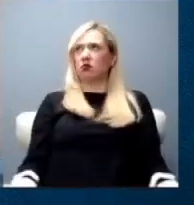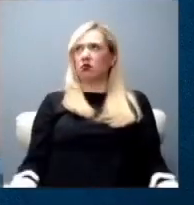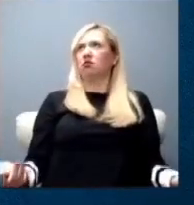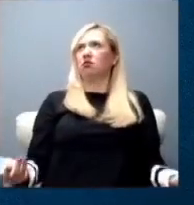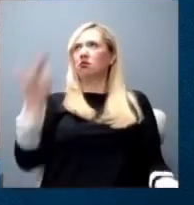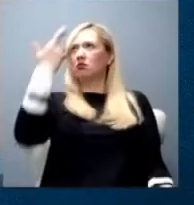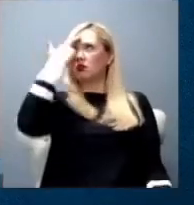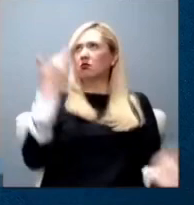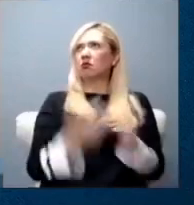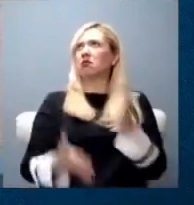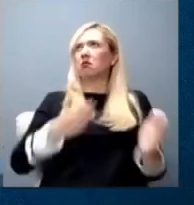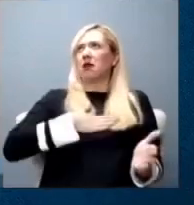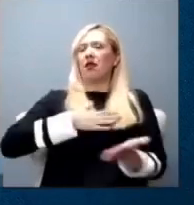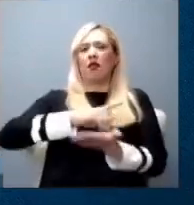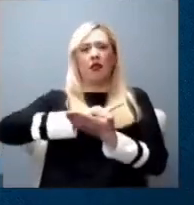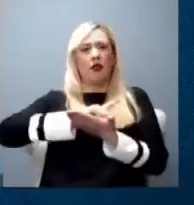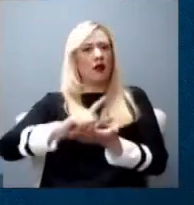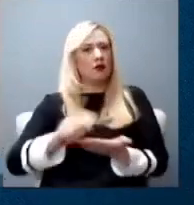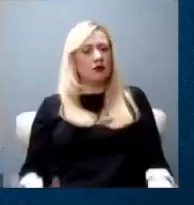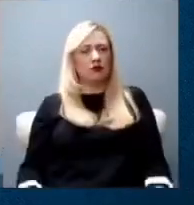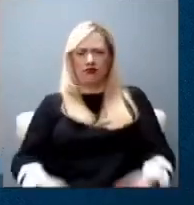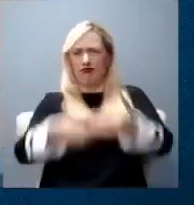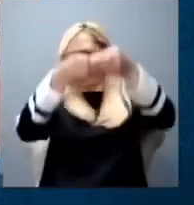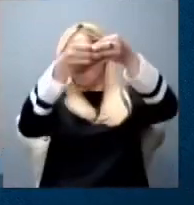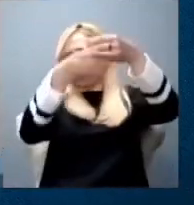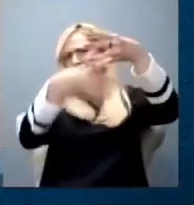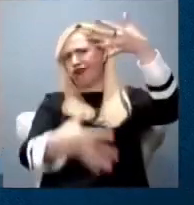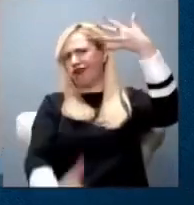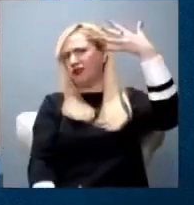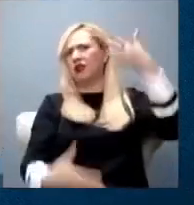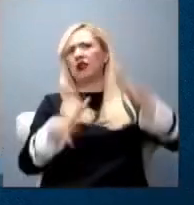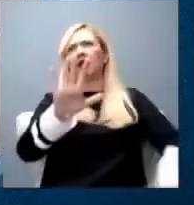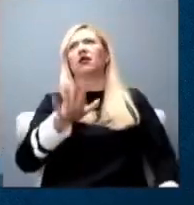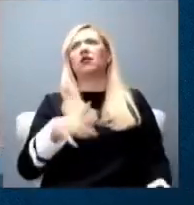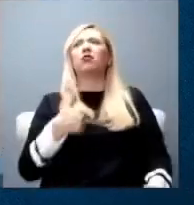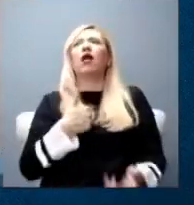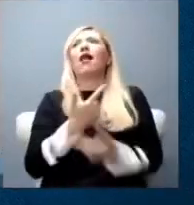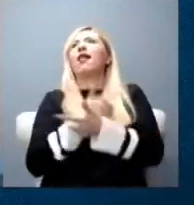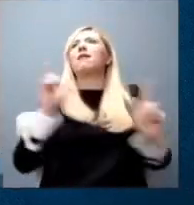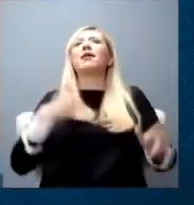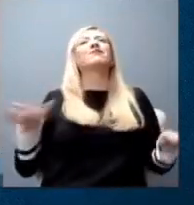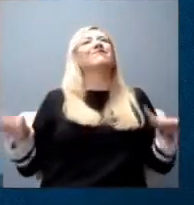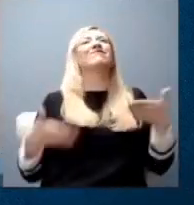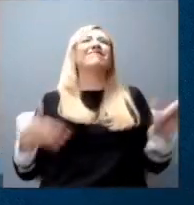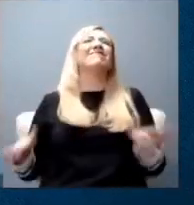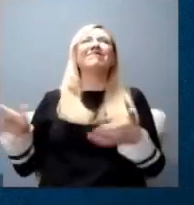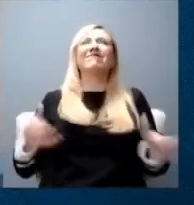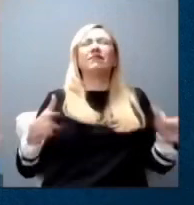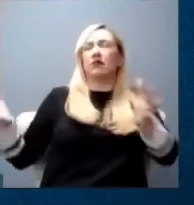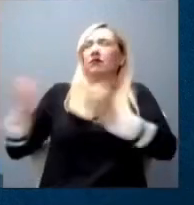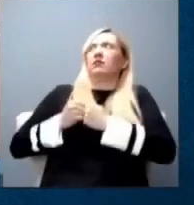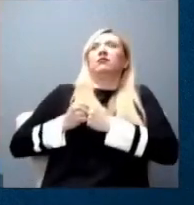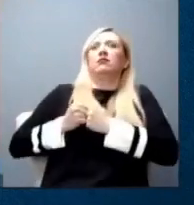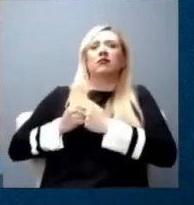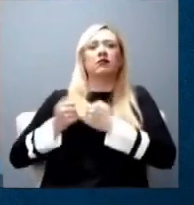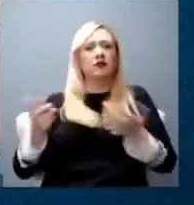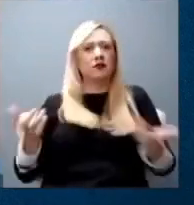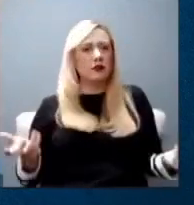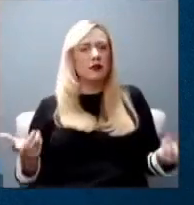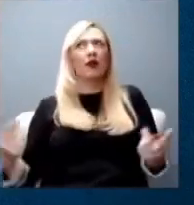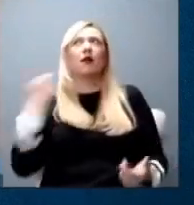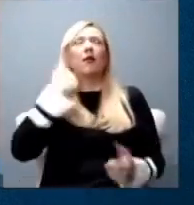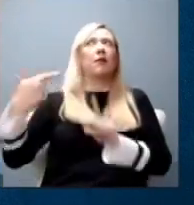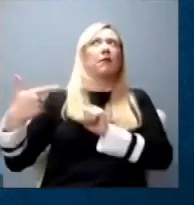¿Cuáles derechos? Bueno, una amplia gama de derechos. El derecho, por ejemplo, a caminar libremente sin ser detenida arbitrariamente, el derecho a que no me asesinen,